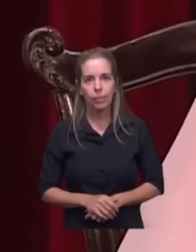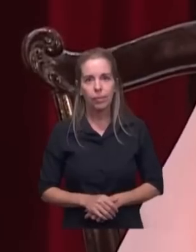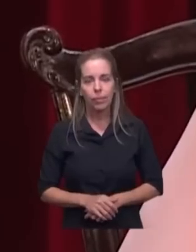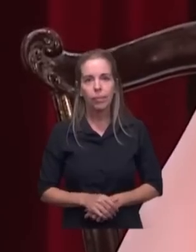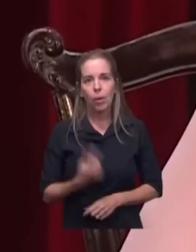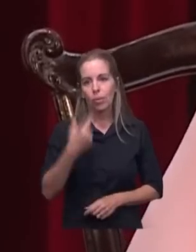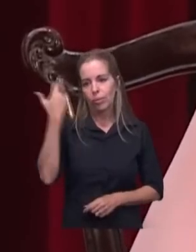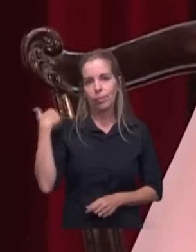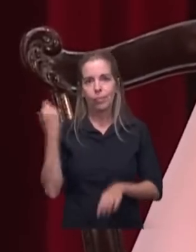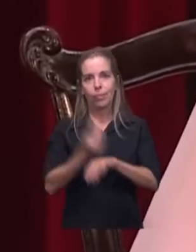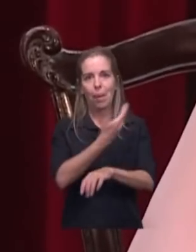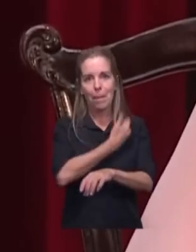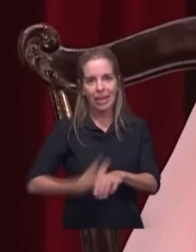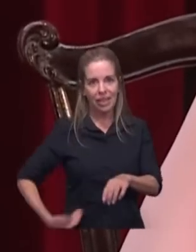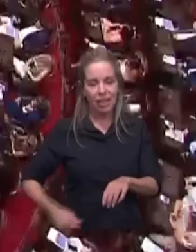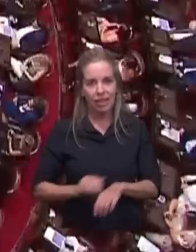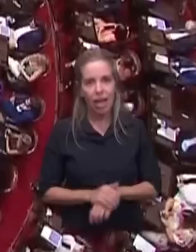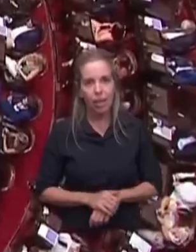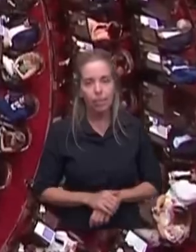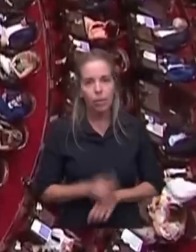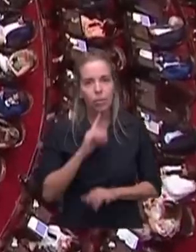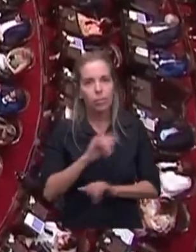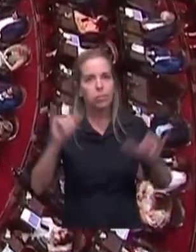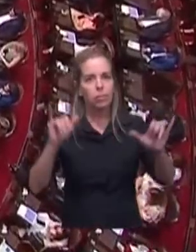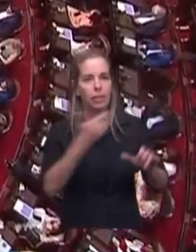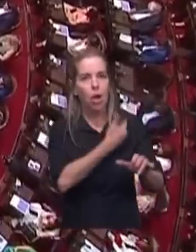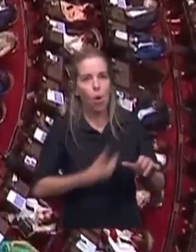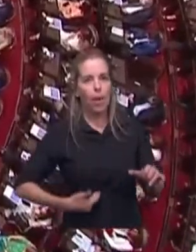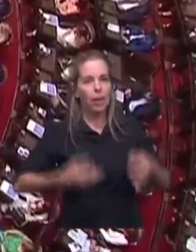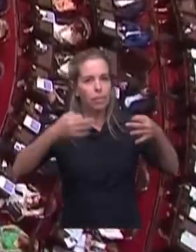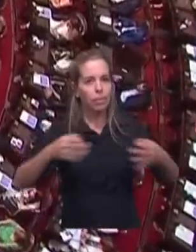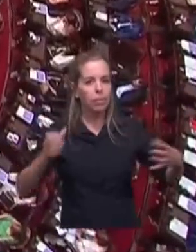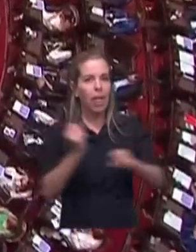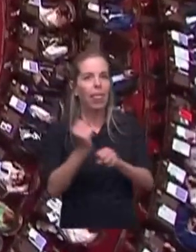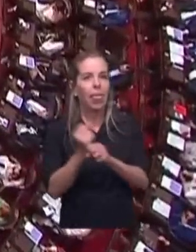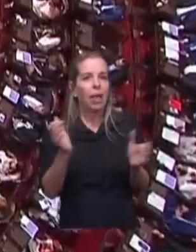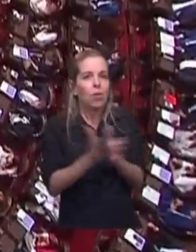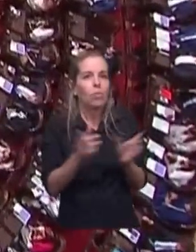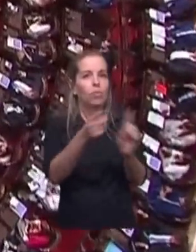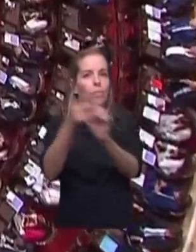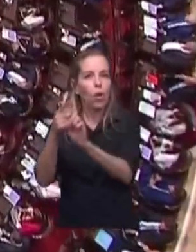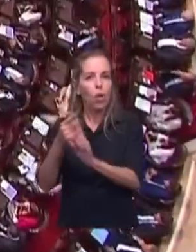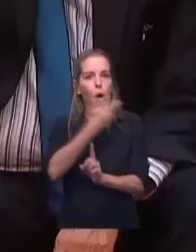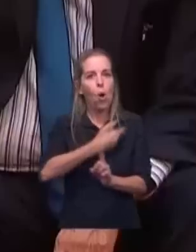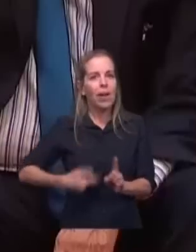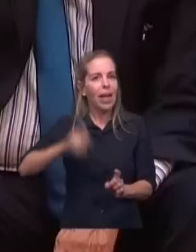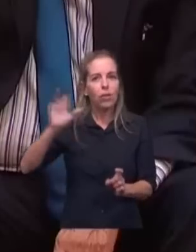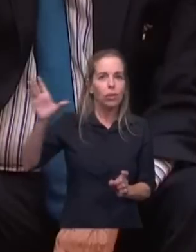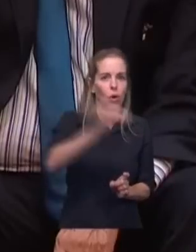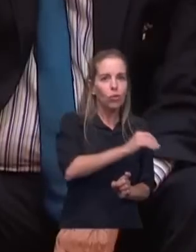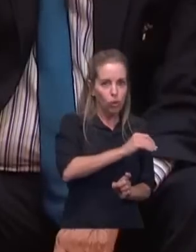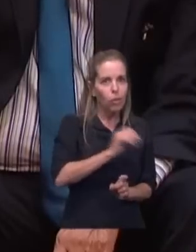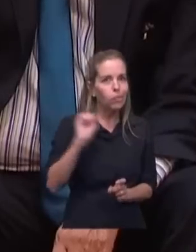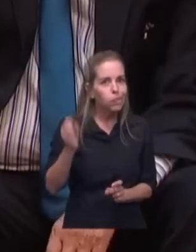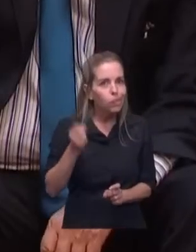Cuando asumí la presidencia, dije que gobernaría con todos los gobernadores y todas las gobernadoras de mi patria. Lo